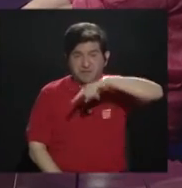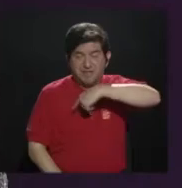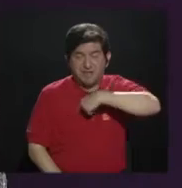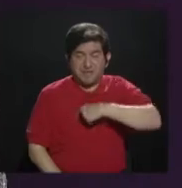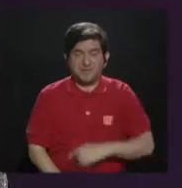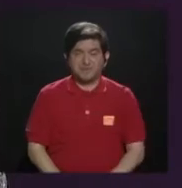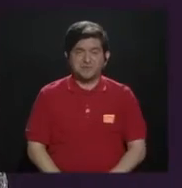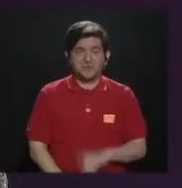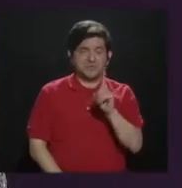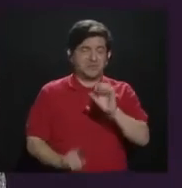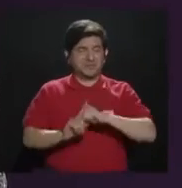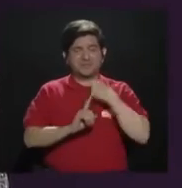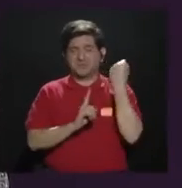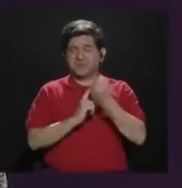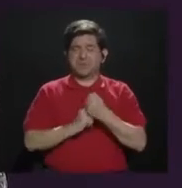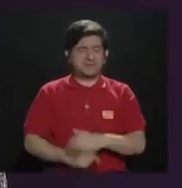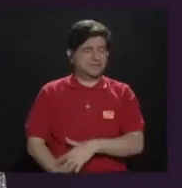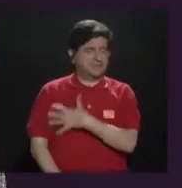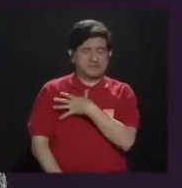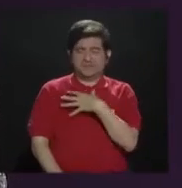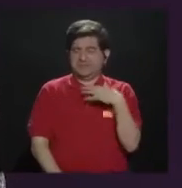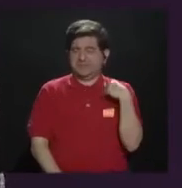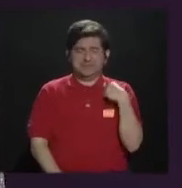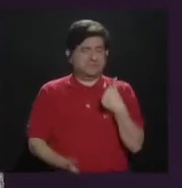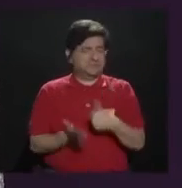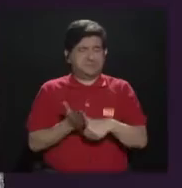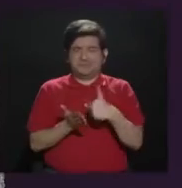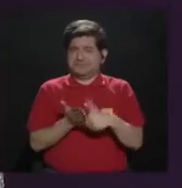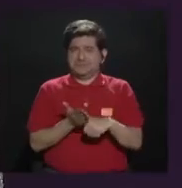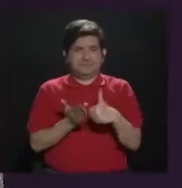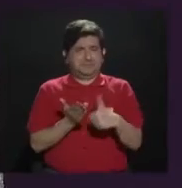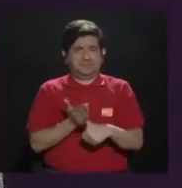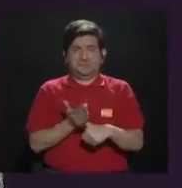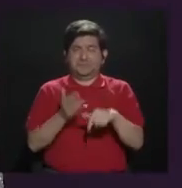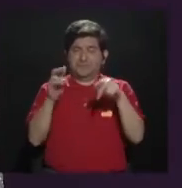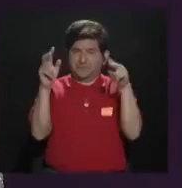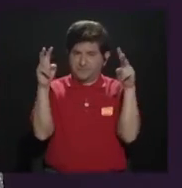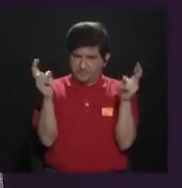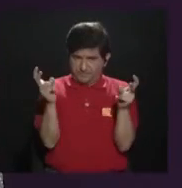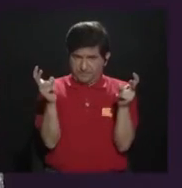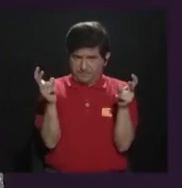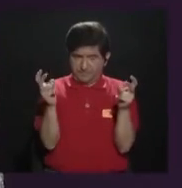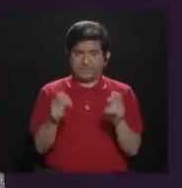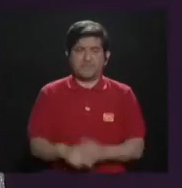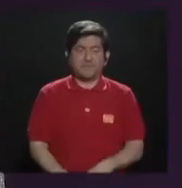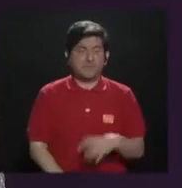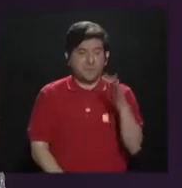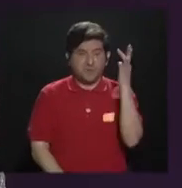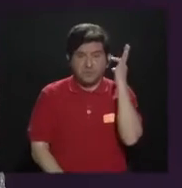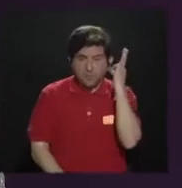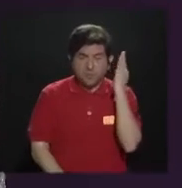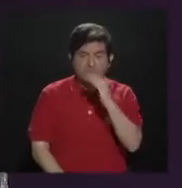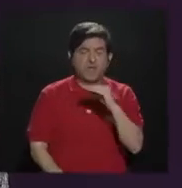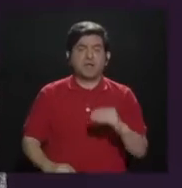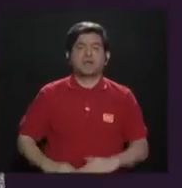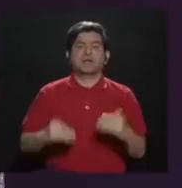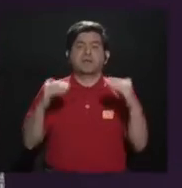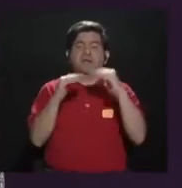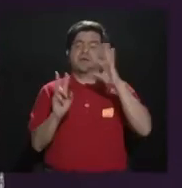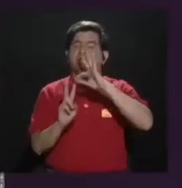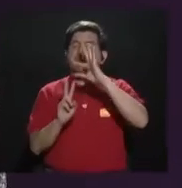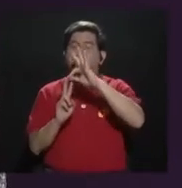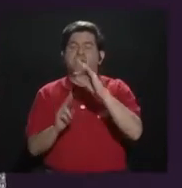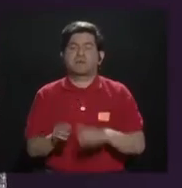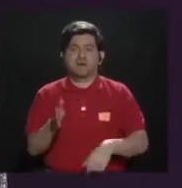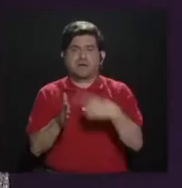un sinsabor bastante grande los resultados de las elecciones en materia de mujer, en materia de paridad, y a veces